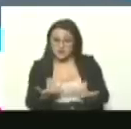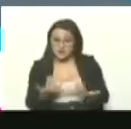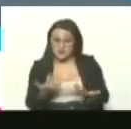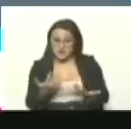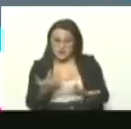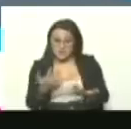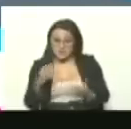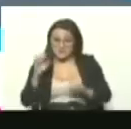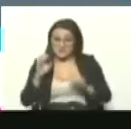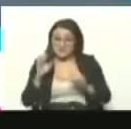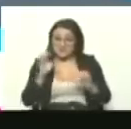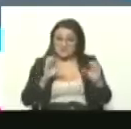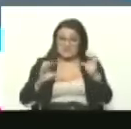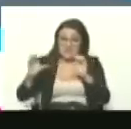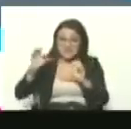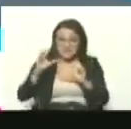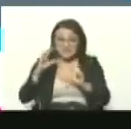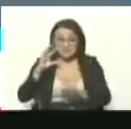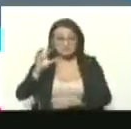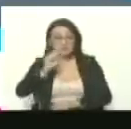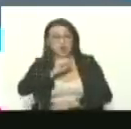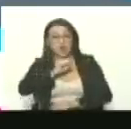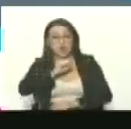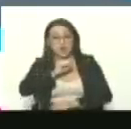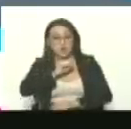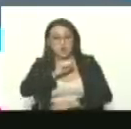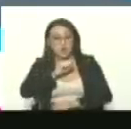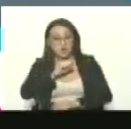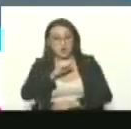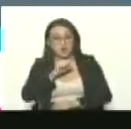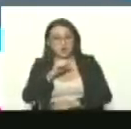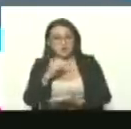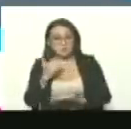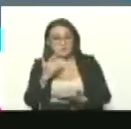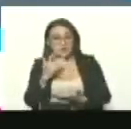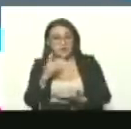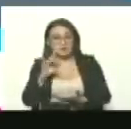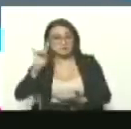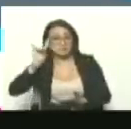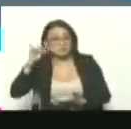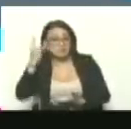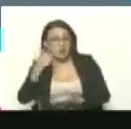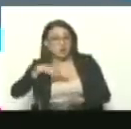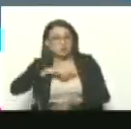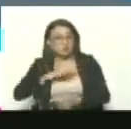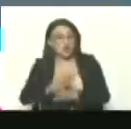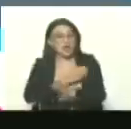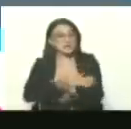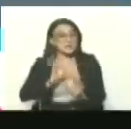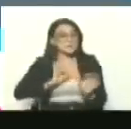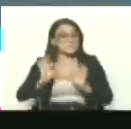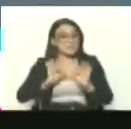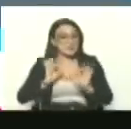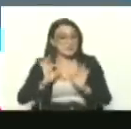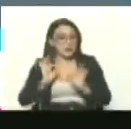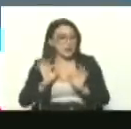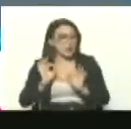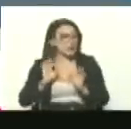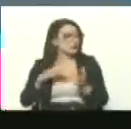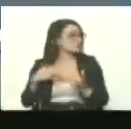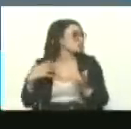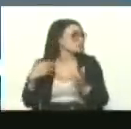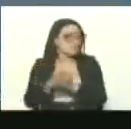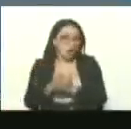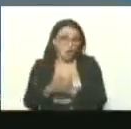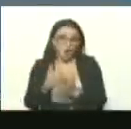ciencia debe prever fenómenos para nosotros preparar la mitigación de esos fenómenos. Correcto.